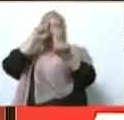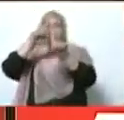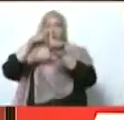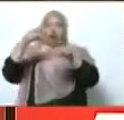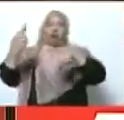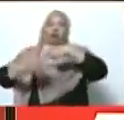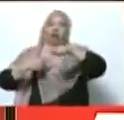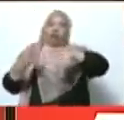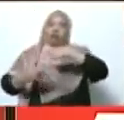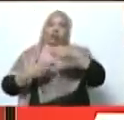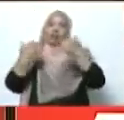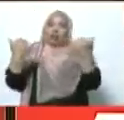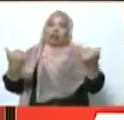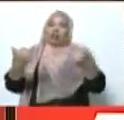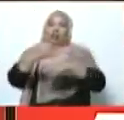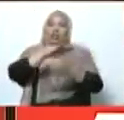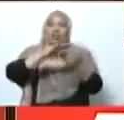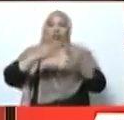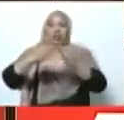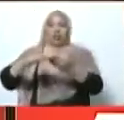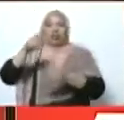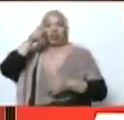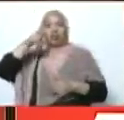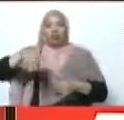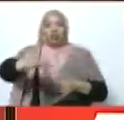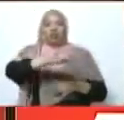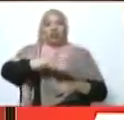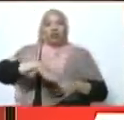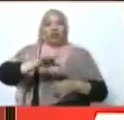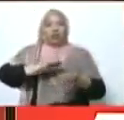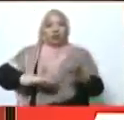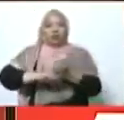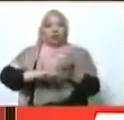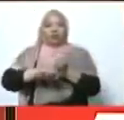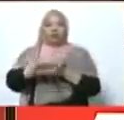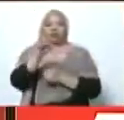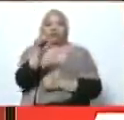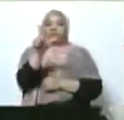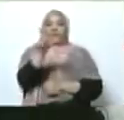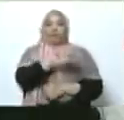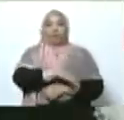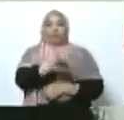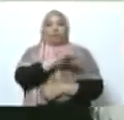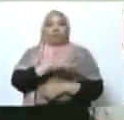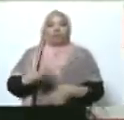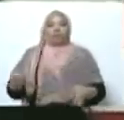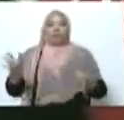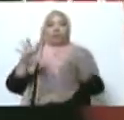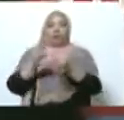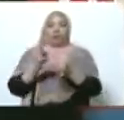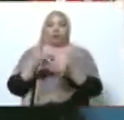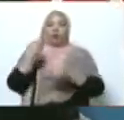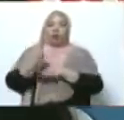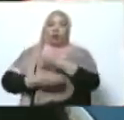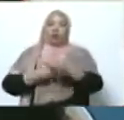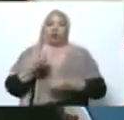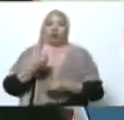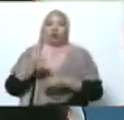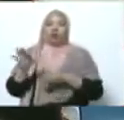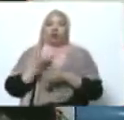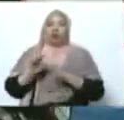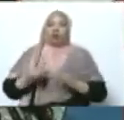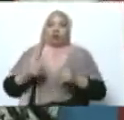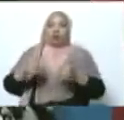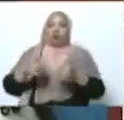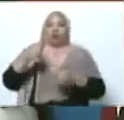revolucionarias, a la orden de nuestro pueblo, a la orden del Partido Socialista Unido de Venezuela, el partido creado y fundado